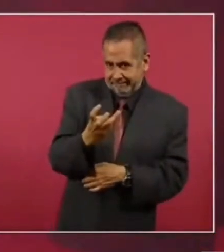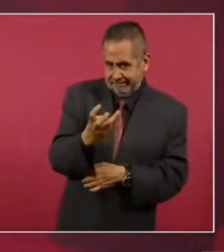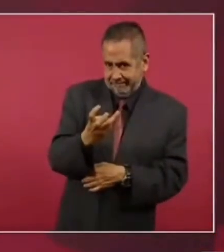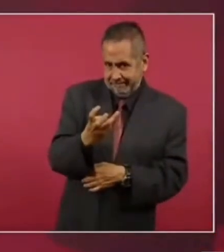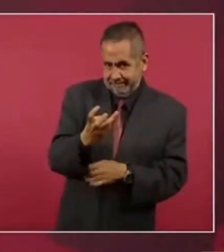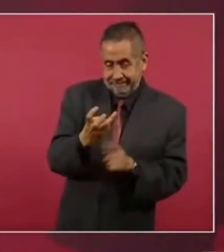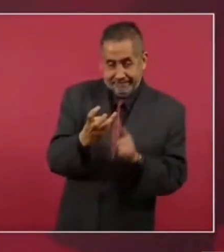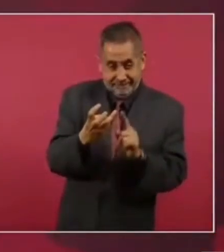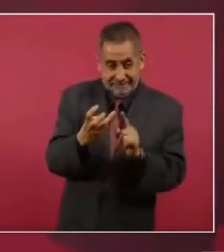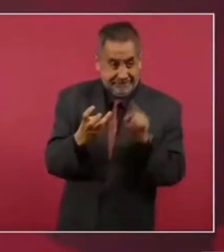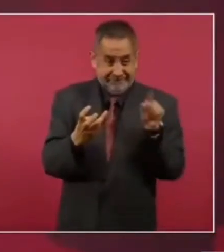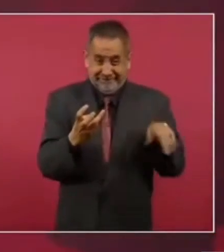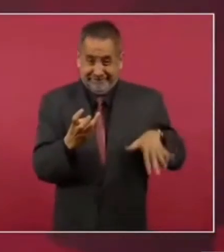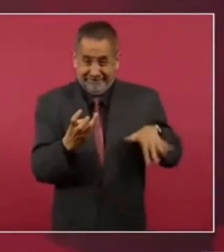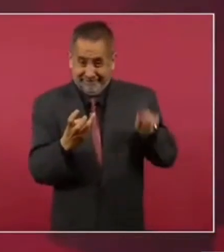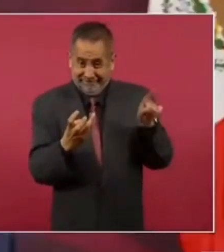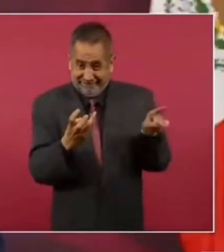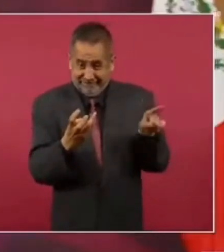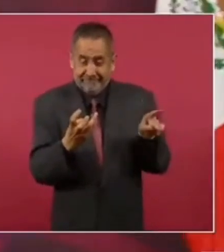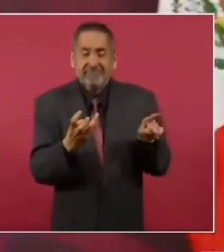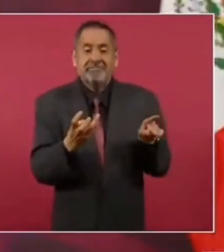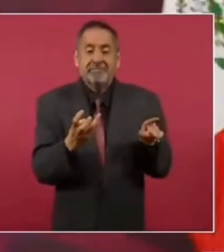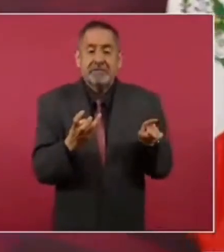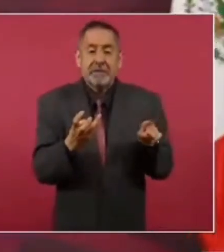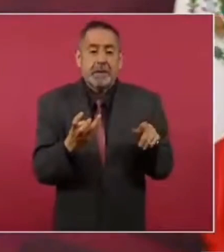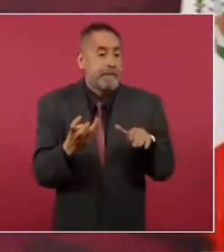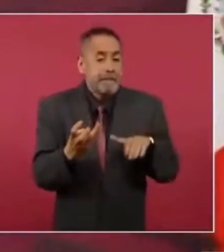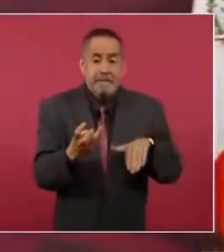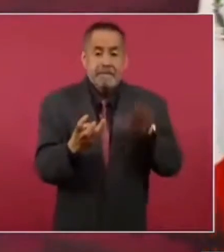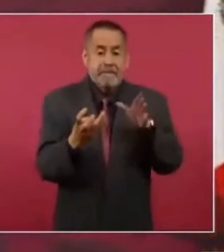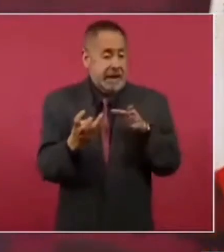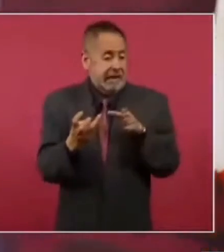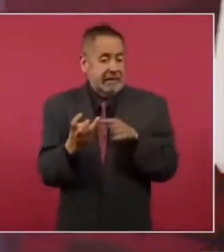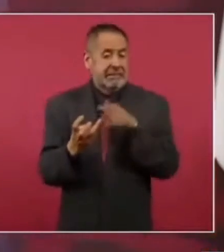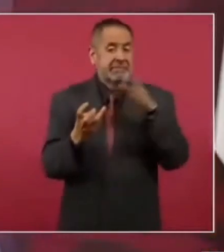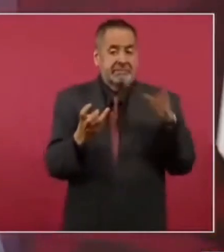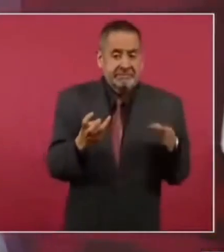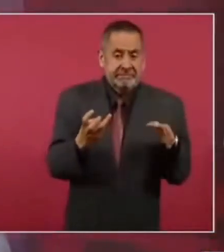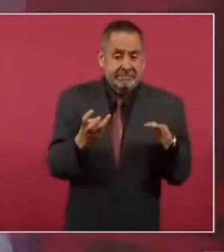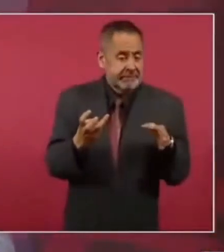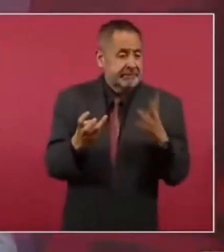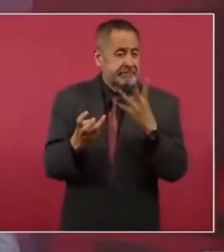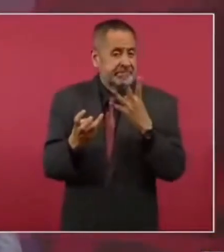De esta pieza es